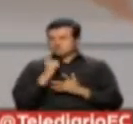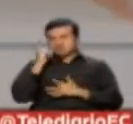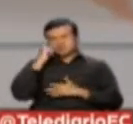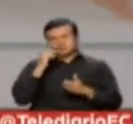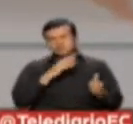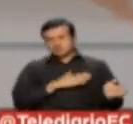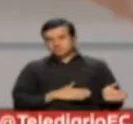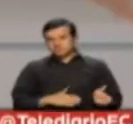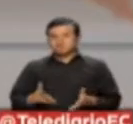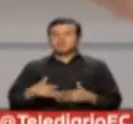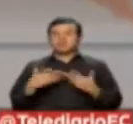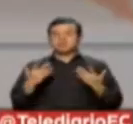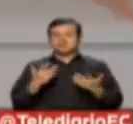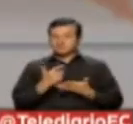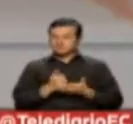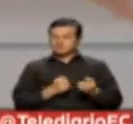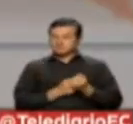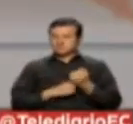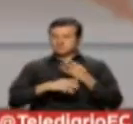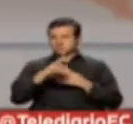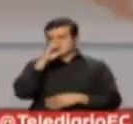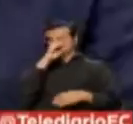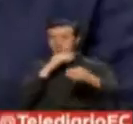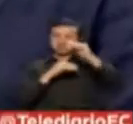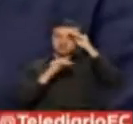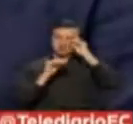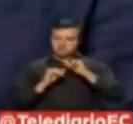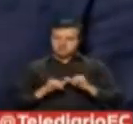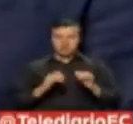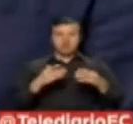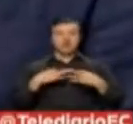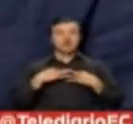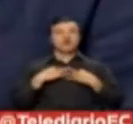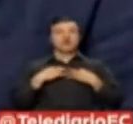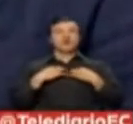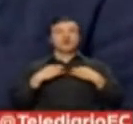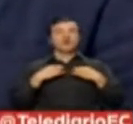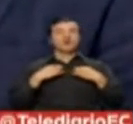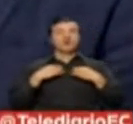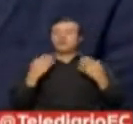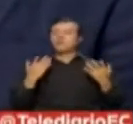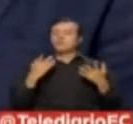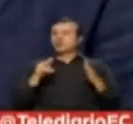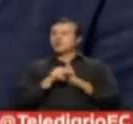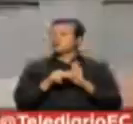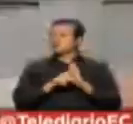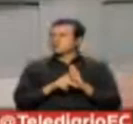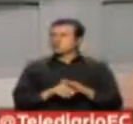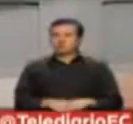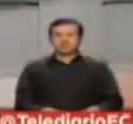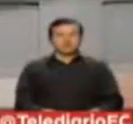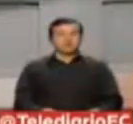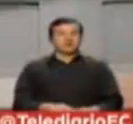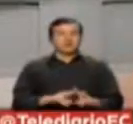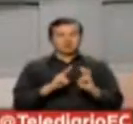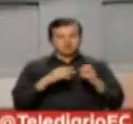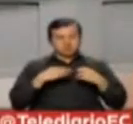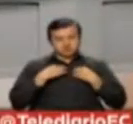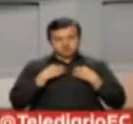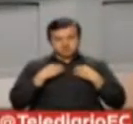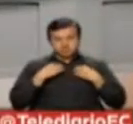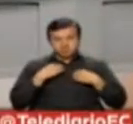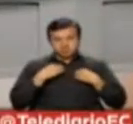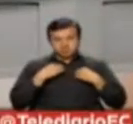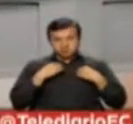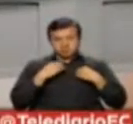justamente en función de facilitar el aprendizaje uniformes que es lo que se norme en el caso de uniformes